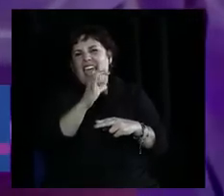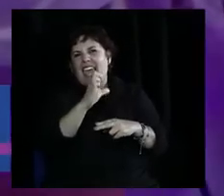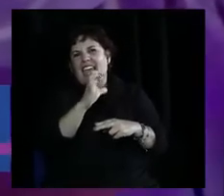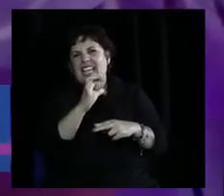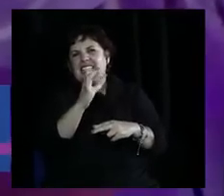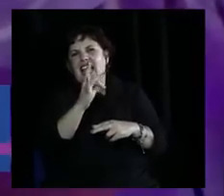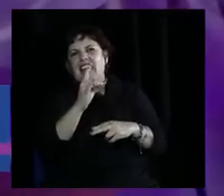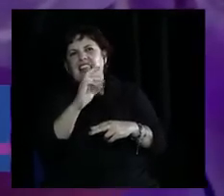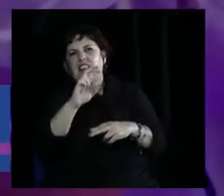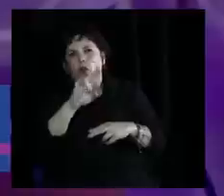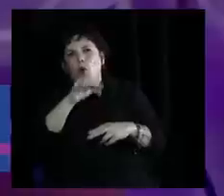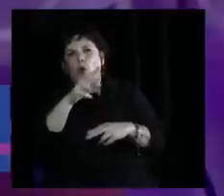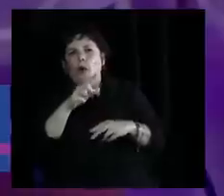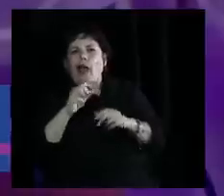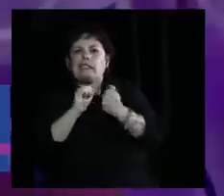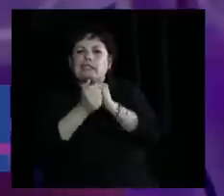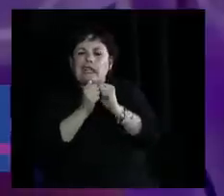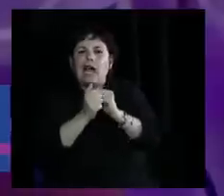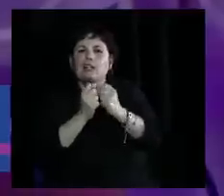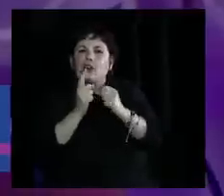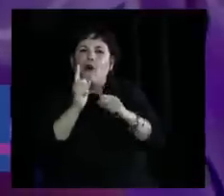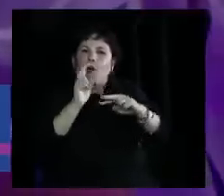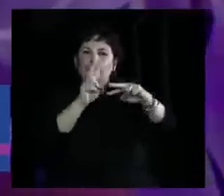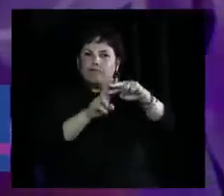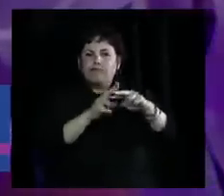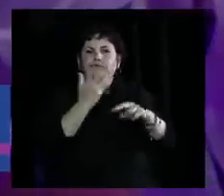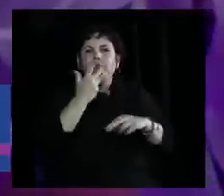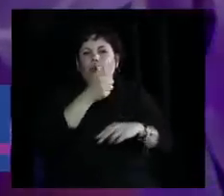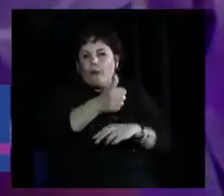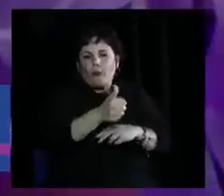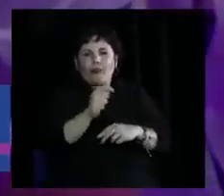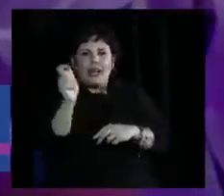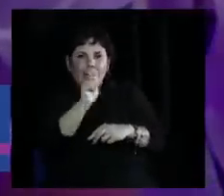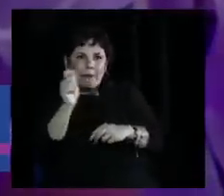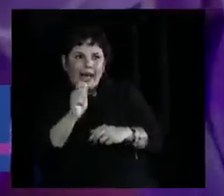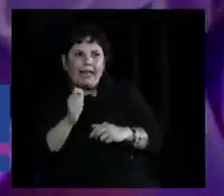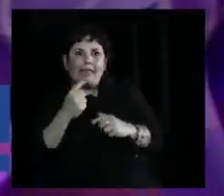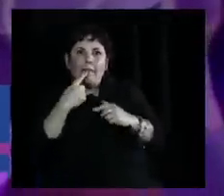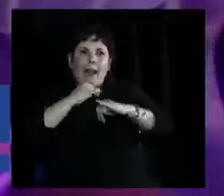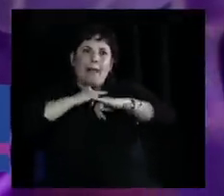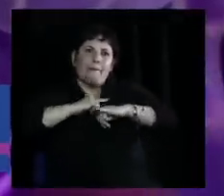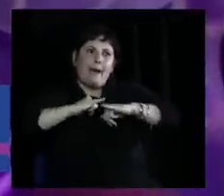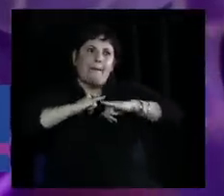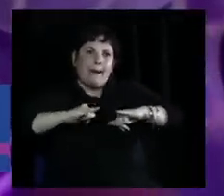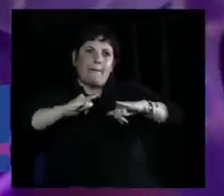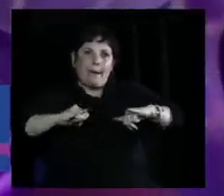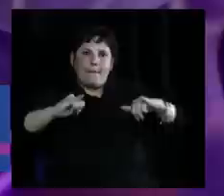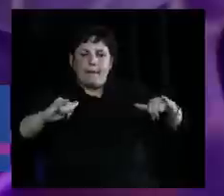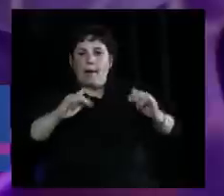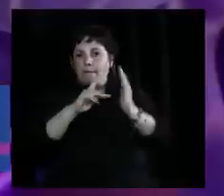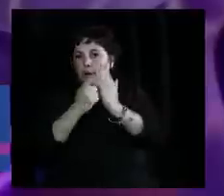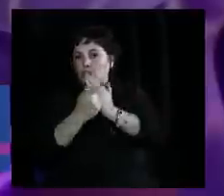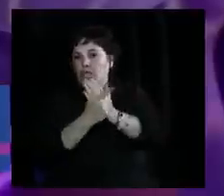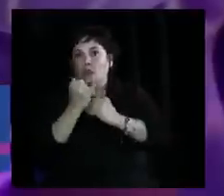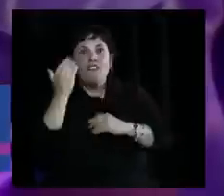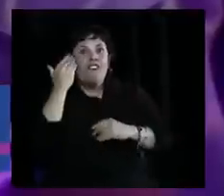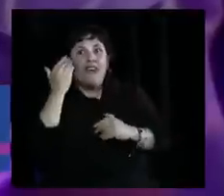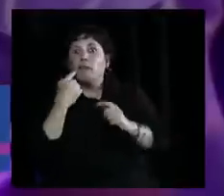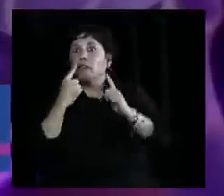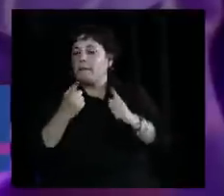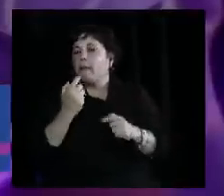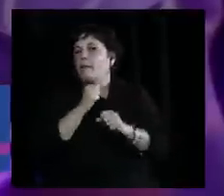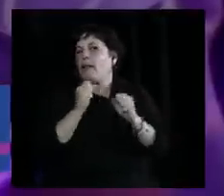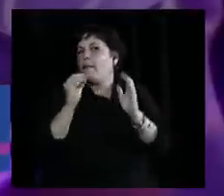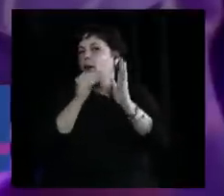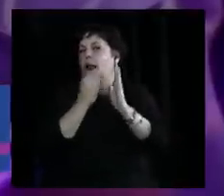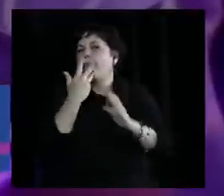chatear y pongas me gusta, suscribirte al canal. Eso nos permite difundir la existencia de este proyecto. Si lo haces en Facebook también podés poner me